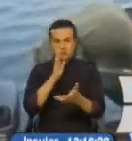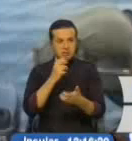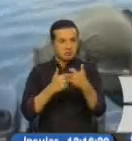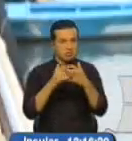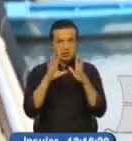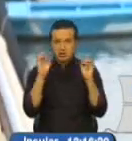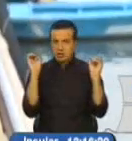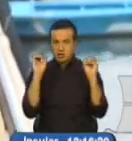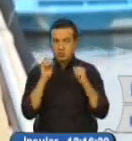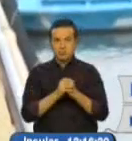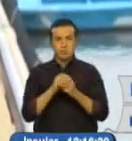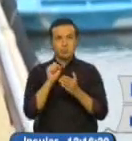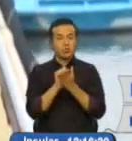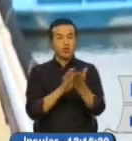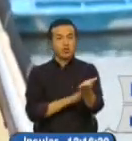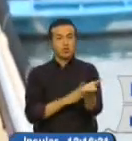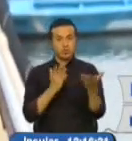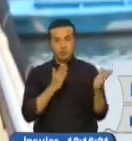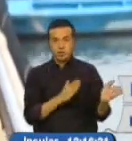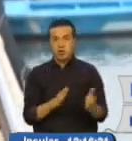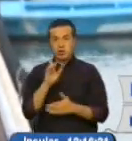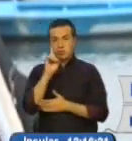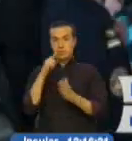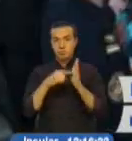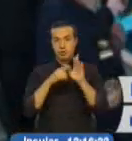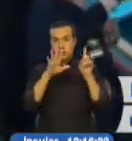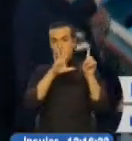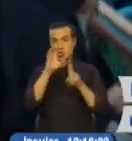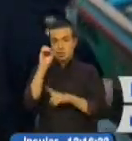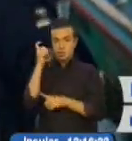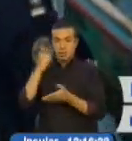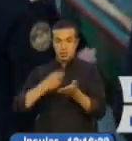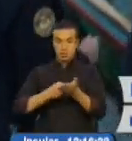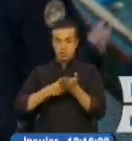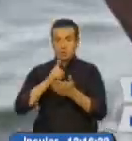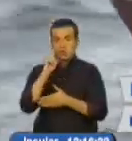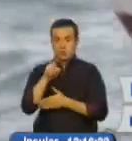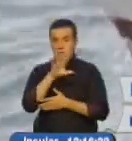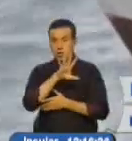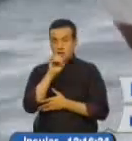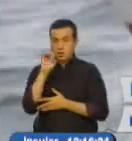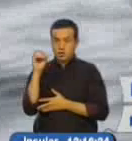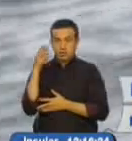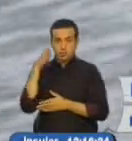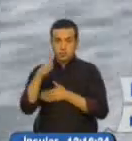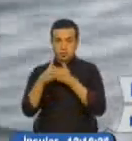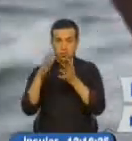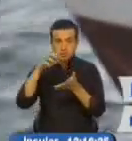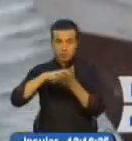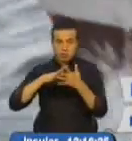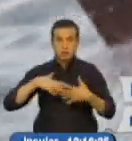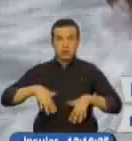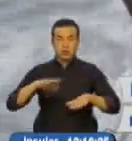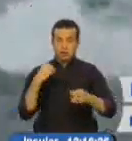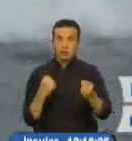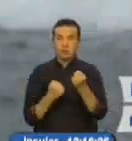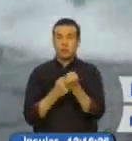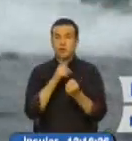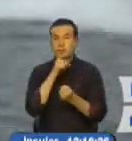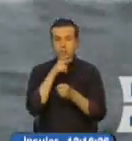ningún problema. El proyecto, que cubre a más de 1.600 camaroneros y 1.500 pescadores en la provincia, también cuenta con el apoyo